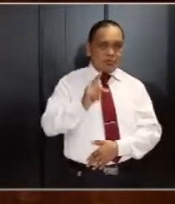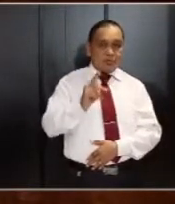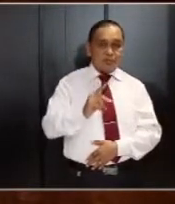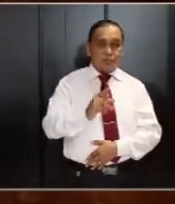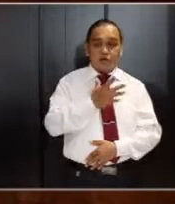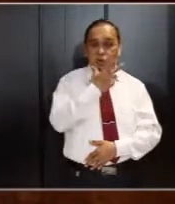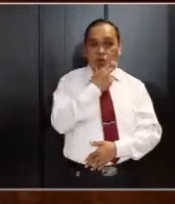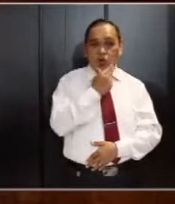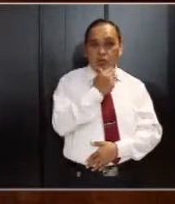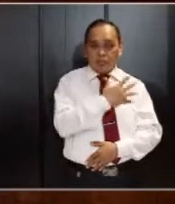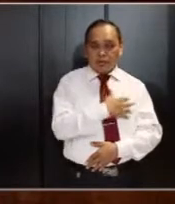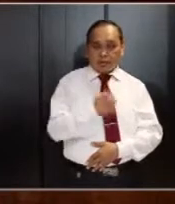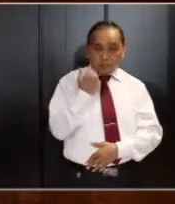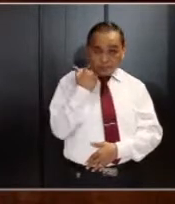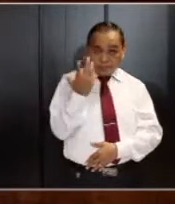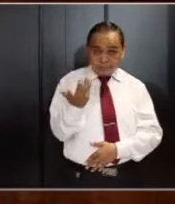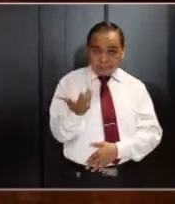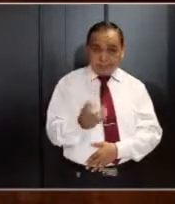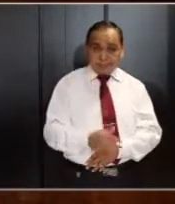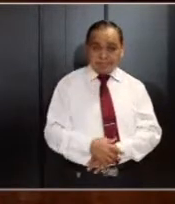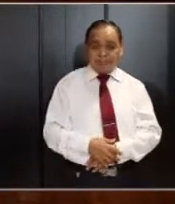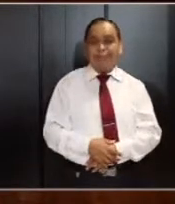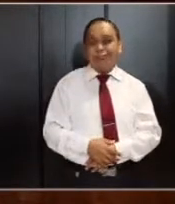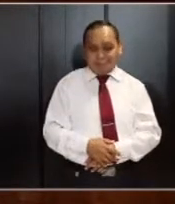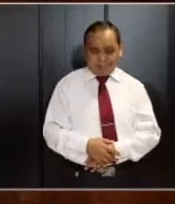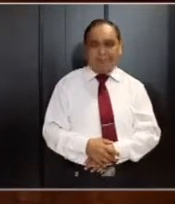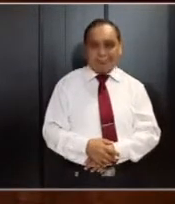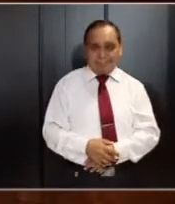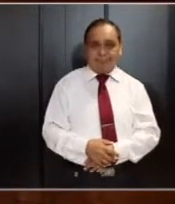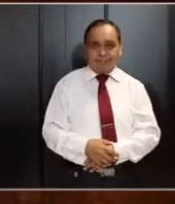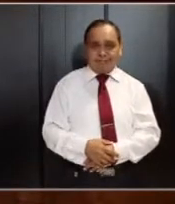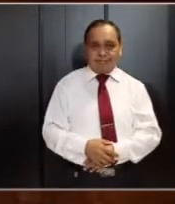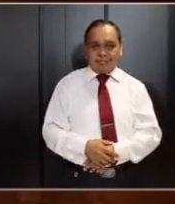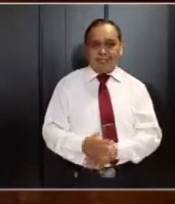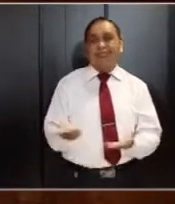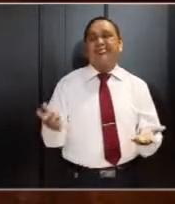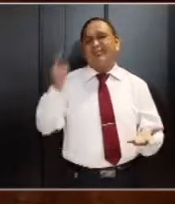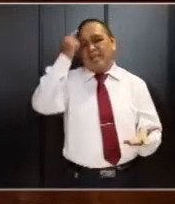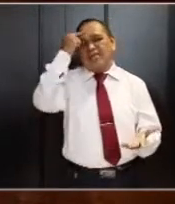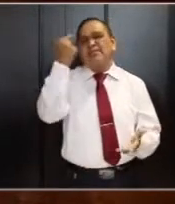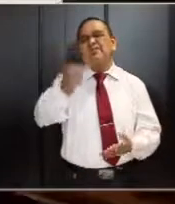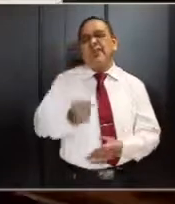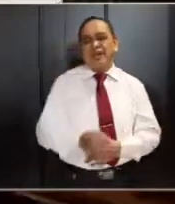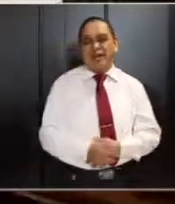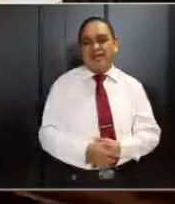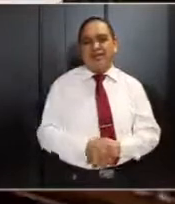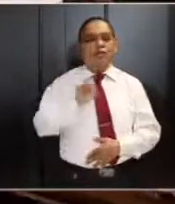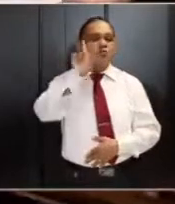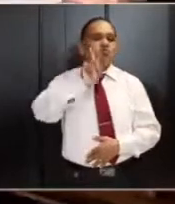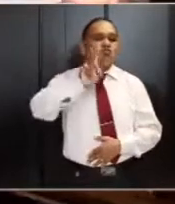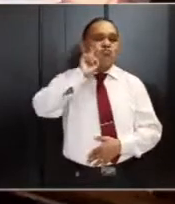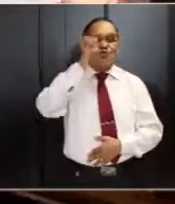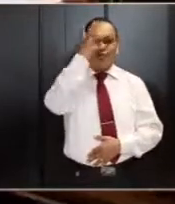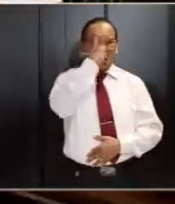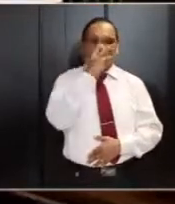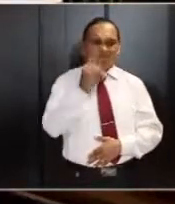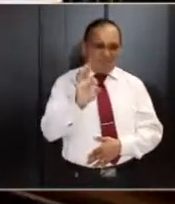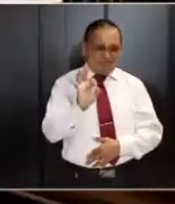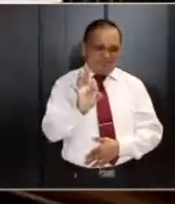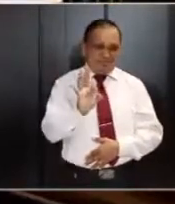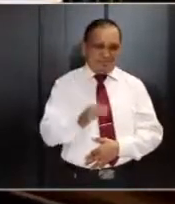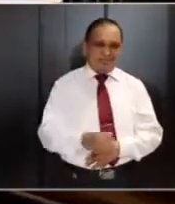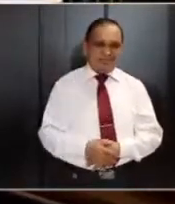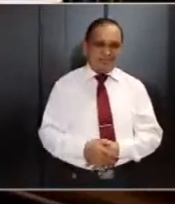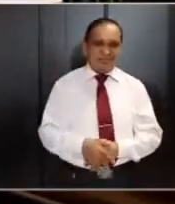varón? Pues, sí. Ay, ¿para qué, mi vida? ¿Para qué? Las mujeres son lindas.